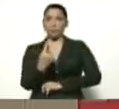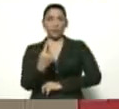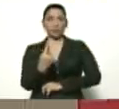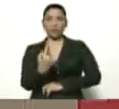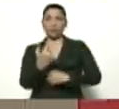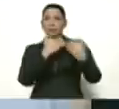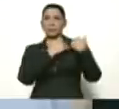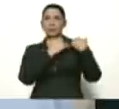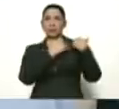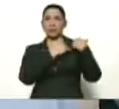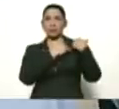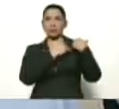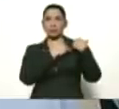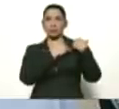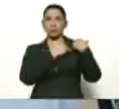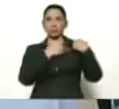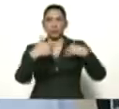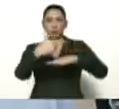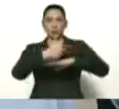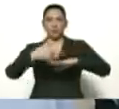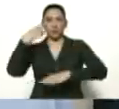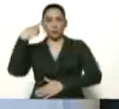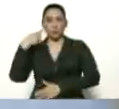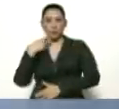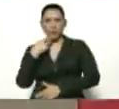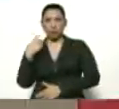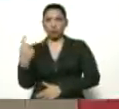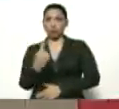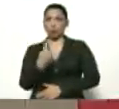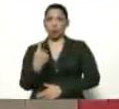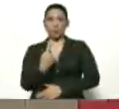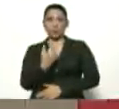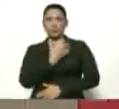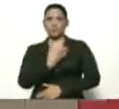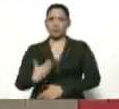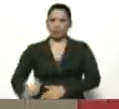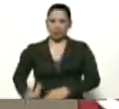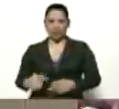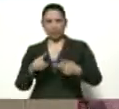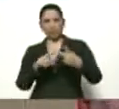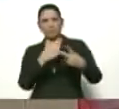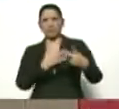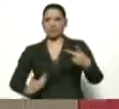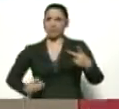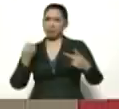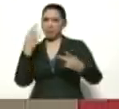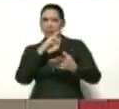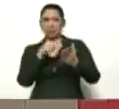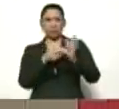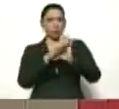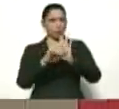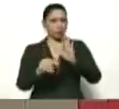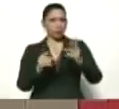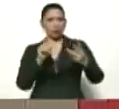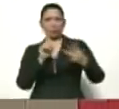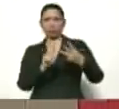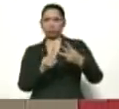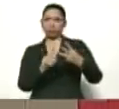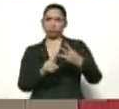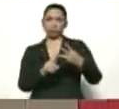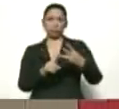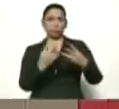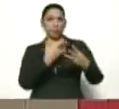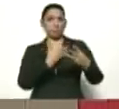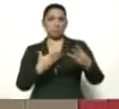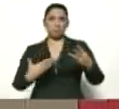representantes del gobierno bolivariano no solamente estaba el presidente el presidente de la asamblea nacional constituyente el